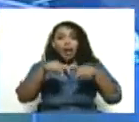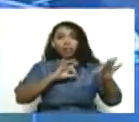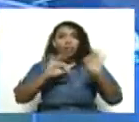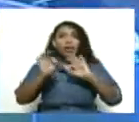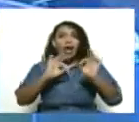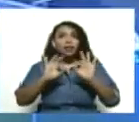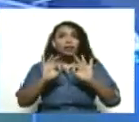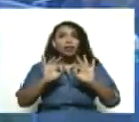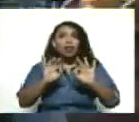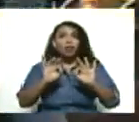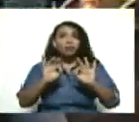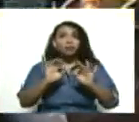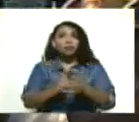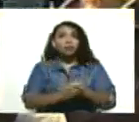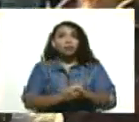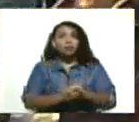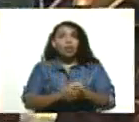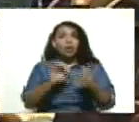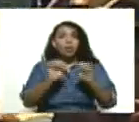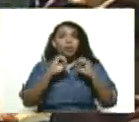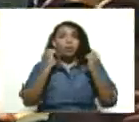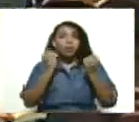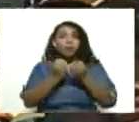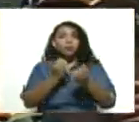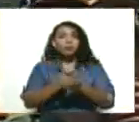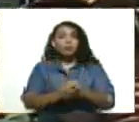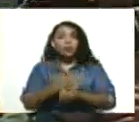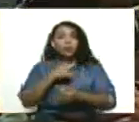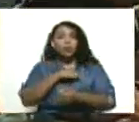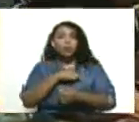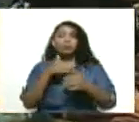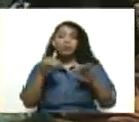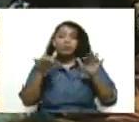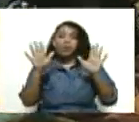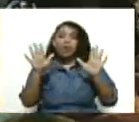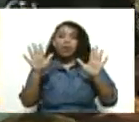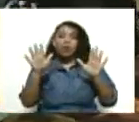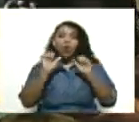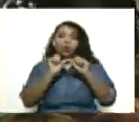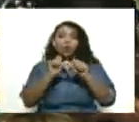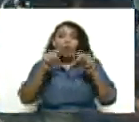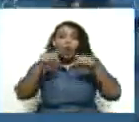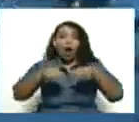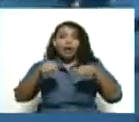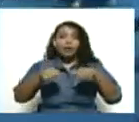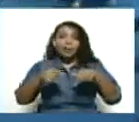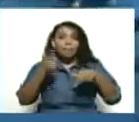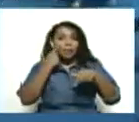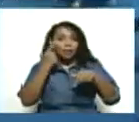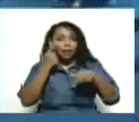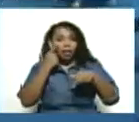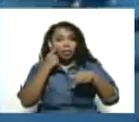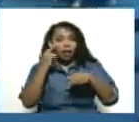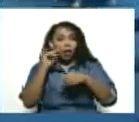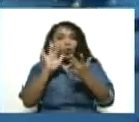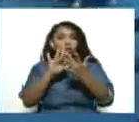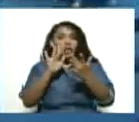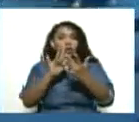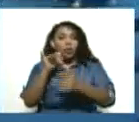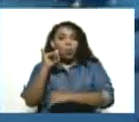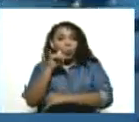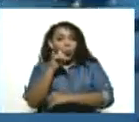Teresa Carreño la sala José Félix es Rivas nosotros por supuesto estaremos acá continuando con la cobertura periodística